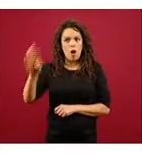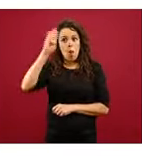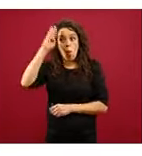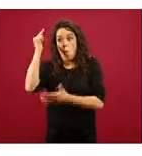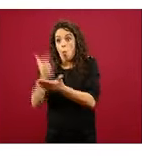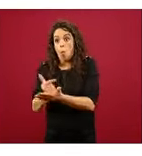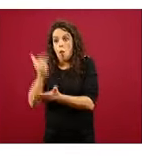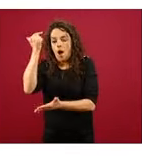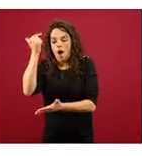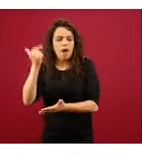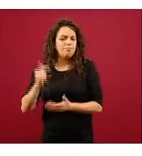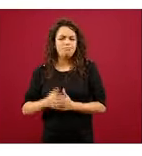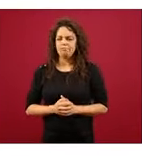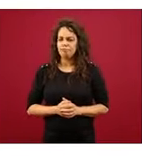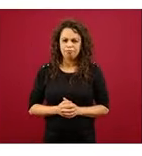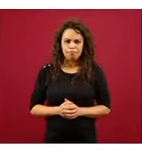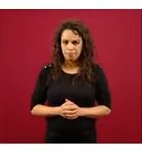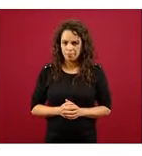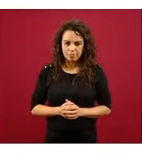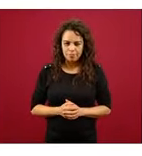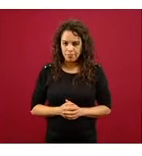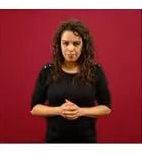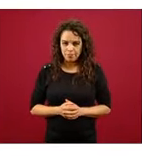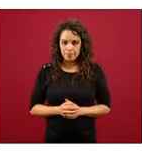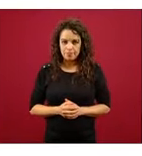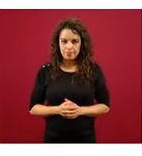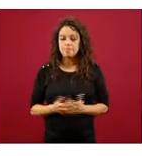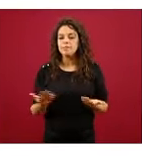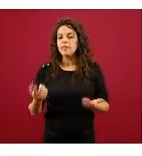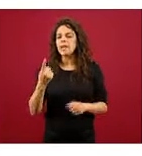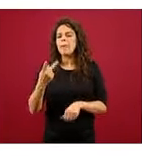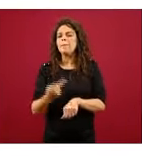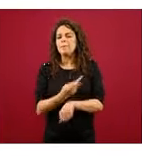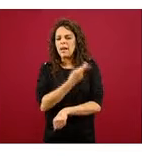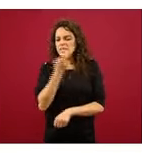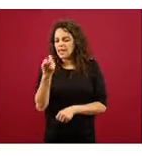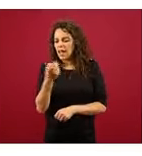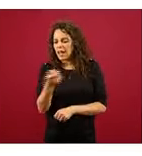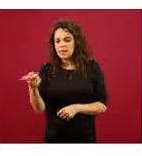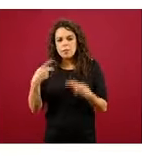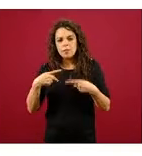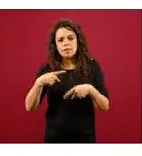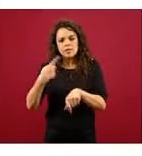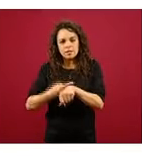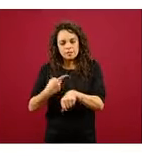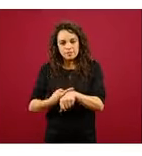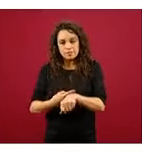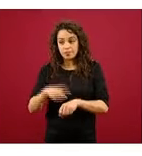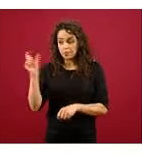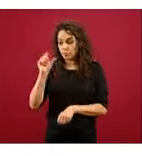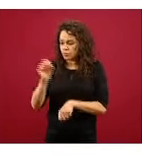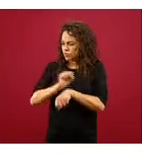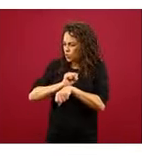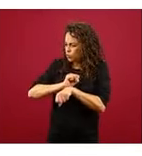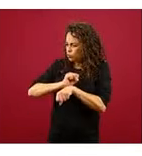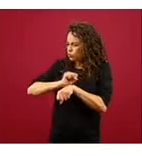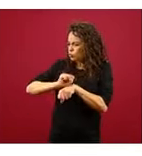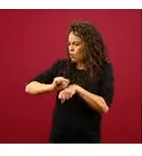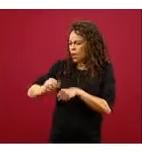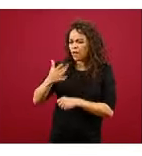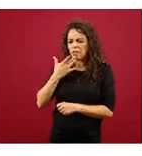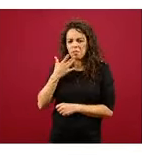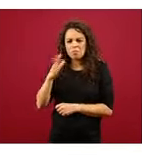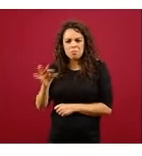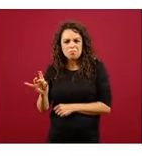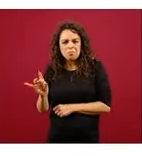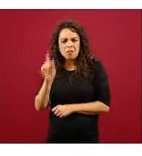pacientes que sean de gravedad. ¿Qué es lo que sucede con estos pacientes? Cuando hay una sintomatología leve y si no